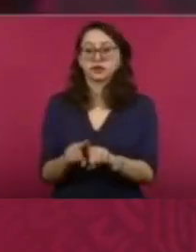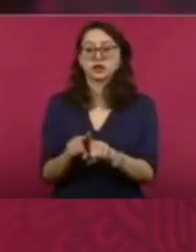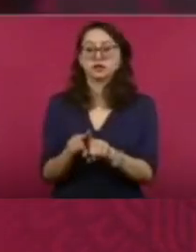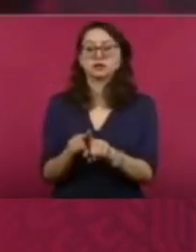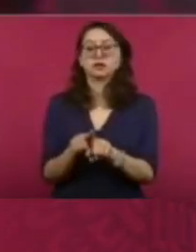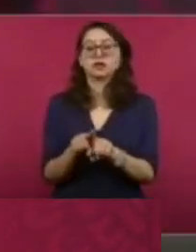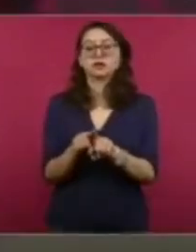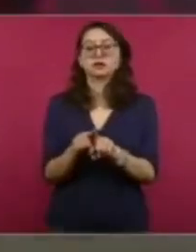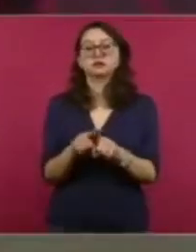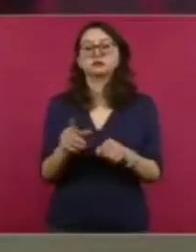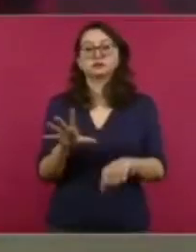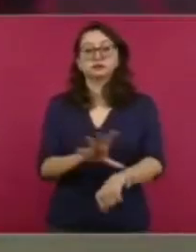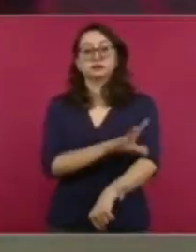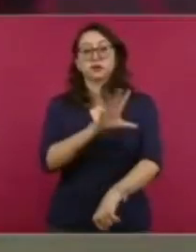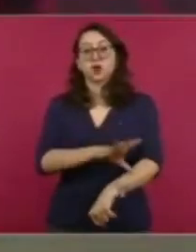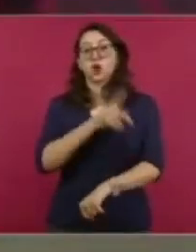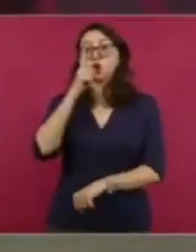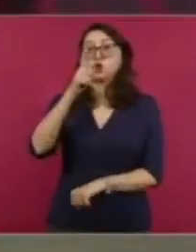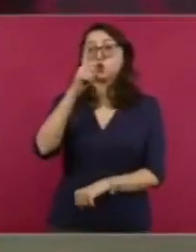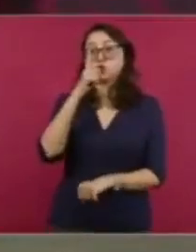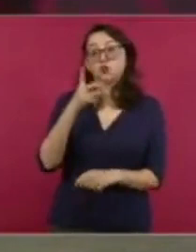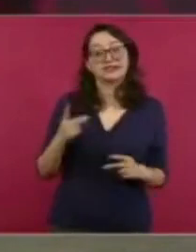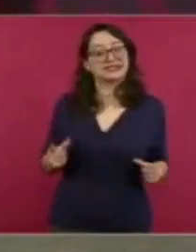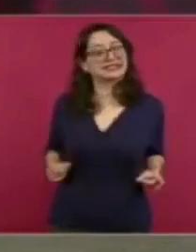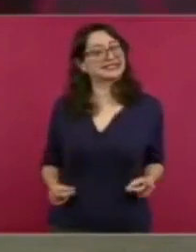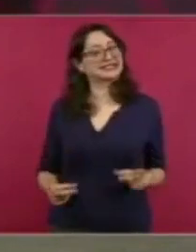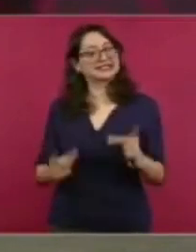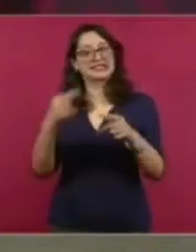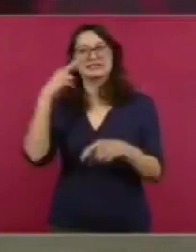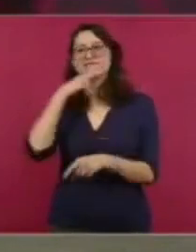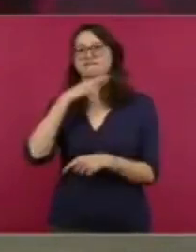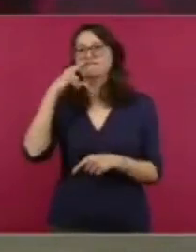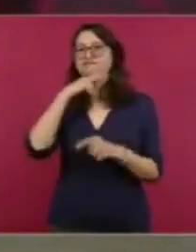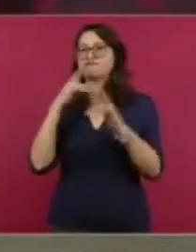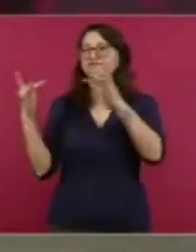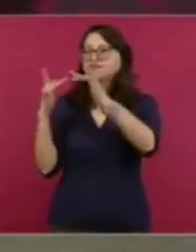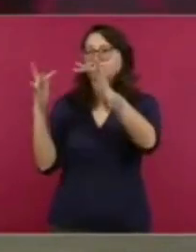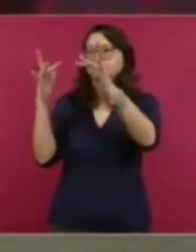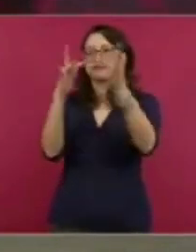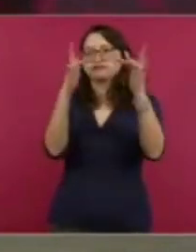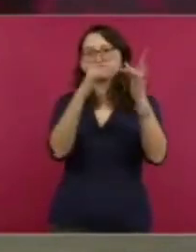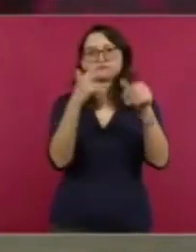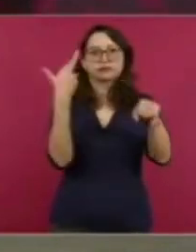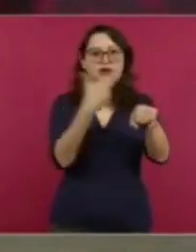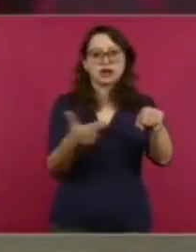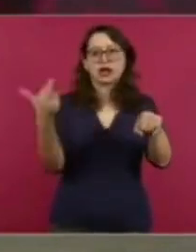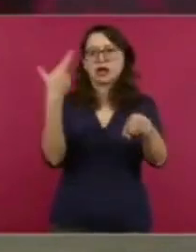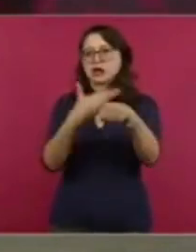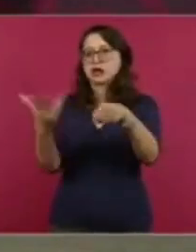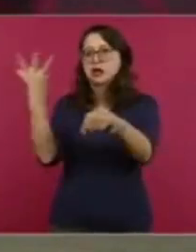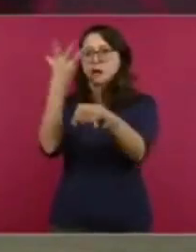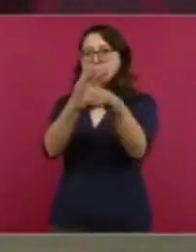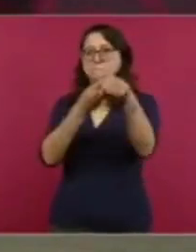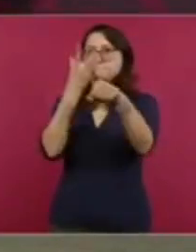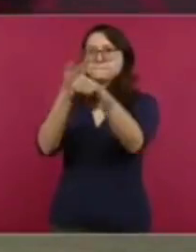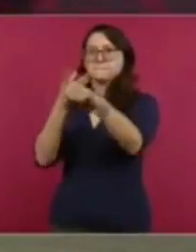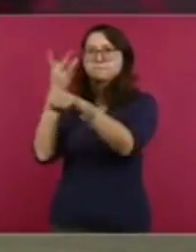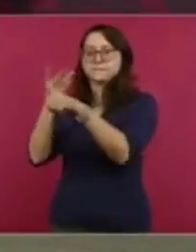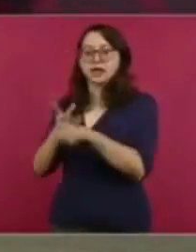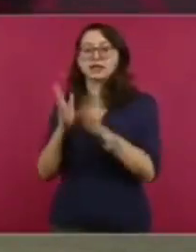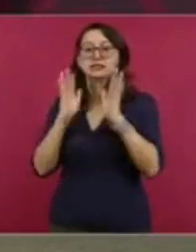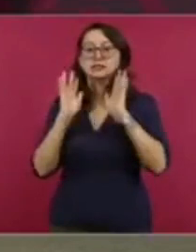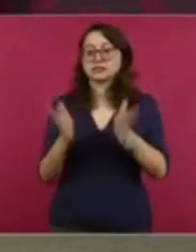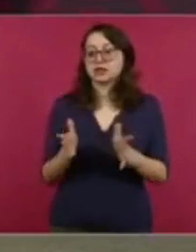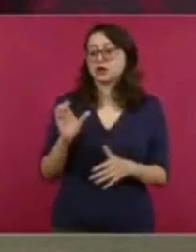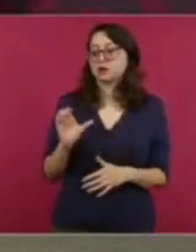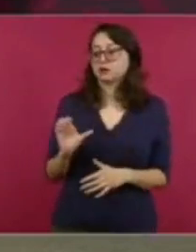servicio eléctrico. Ya están brigadas de la Comisión Federal de Electricidad.